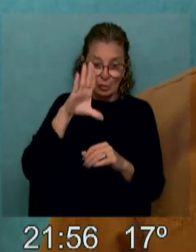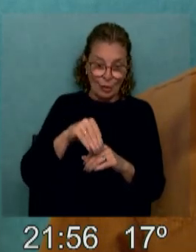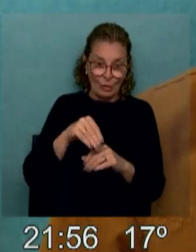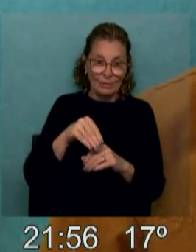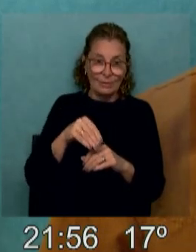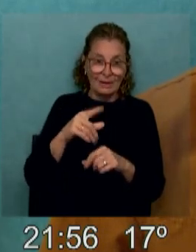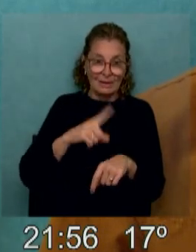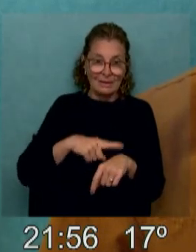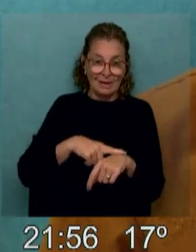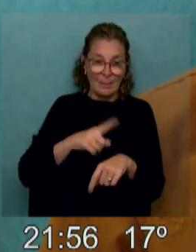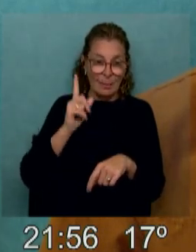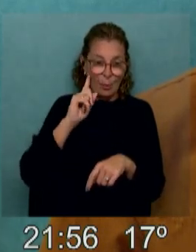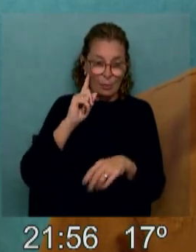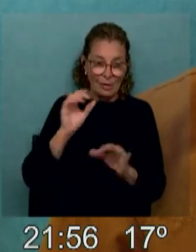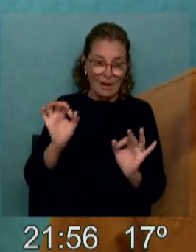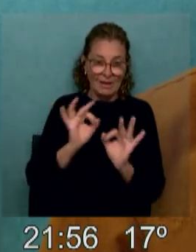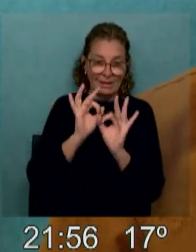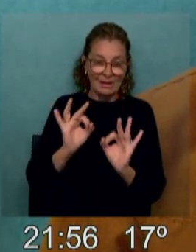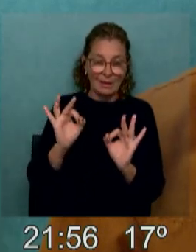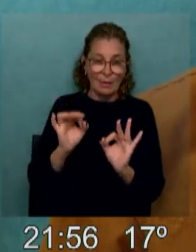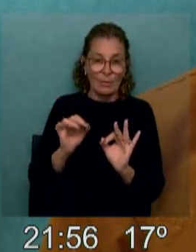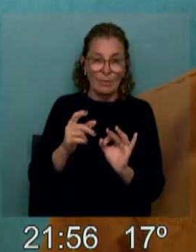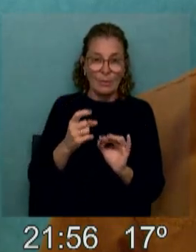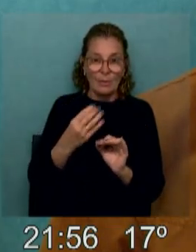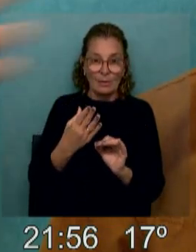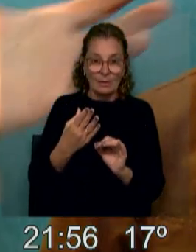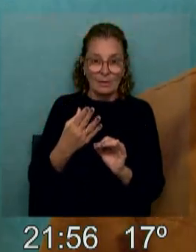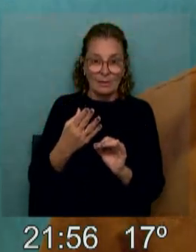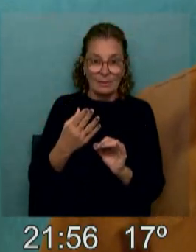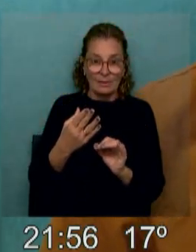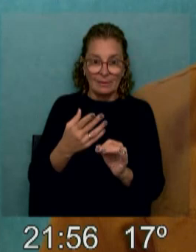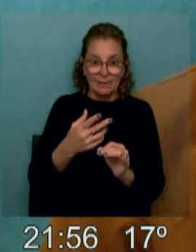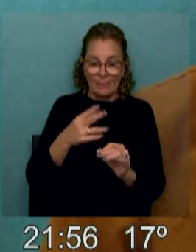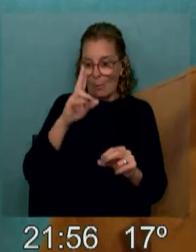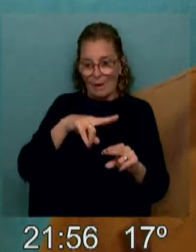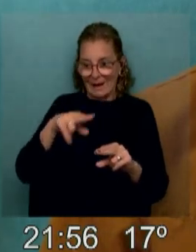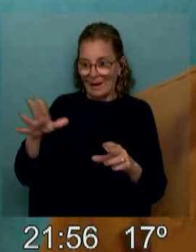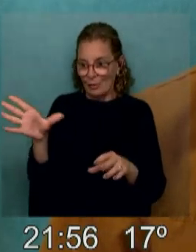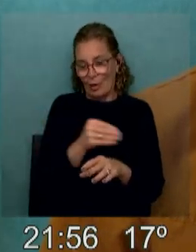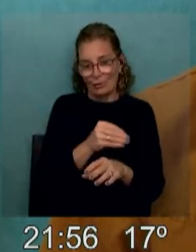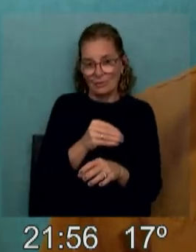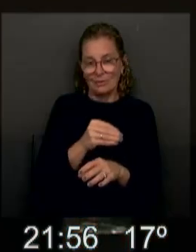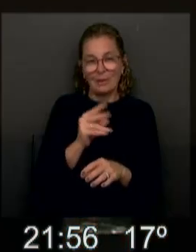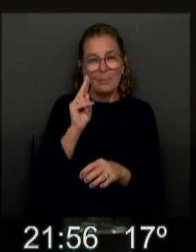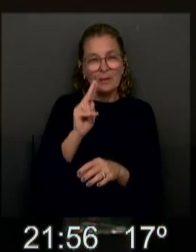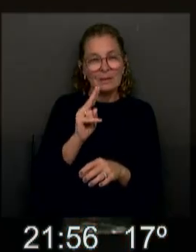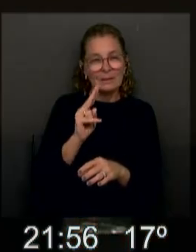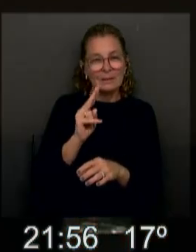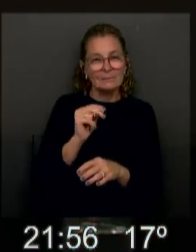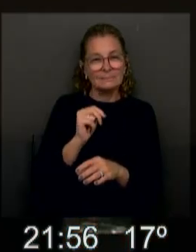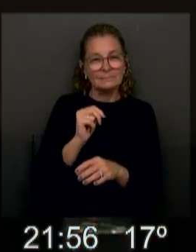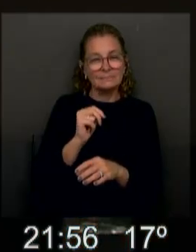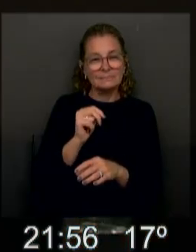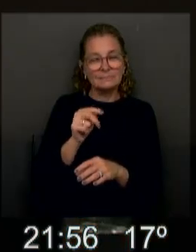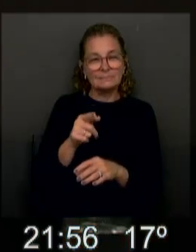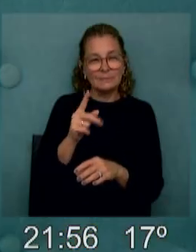lleva tiempo a escuchar los discos y entonces tampoco nos vamos a poner a fusilarlos. Se mira como desde el cochecito. ¿A ustedes no